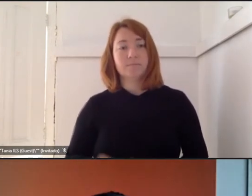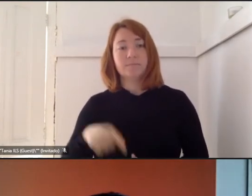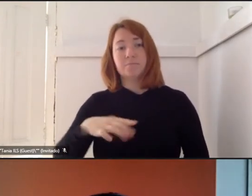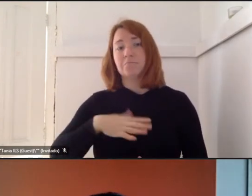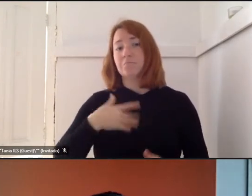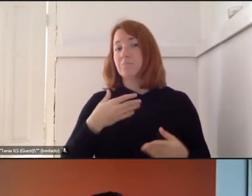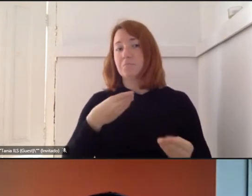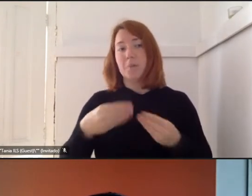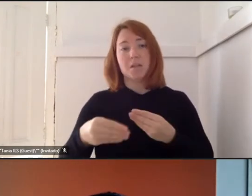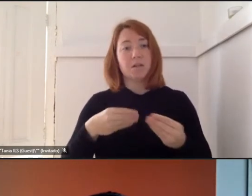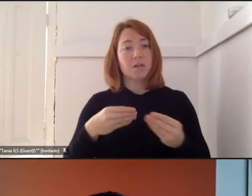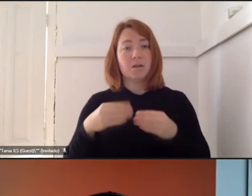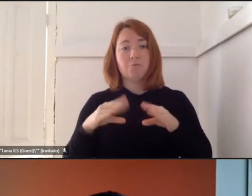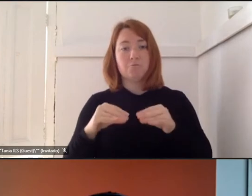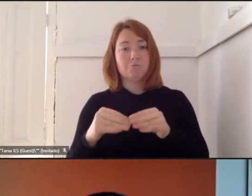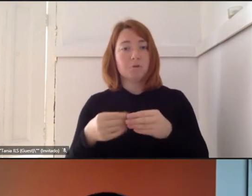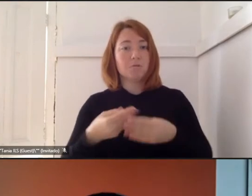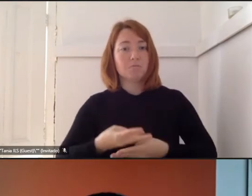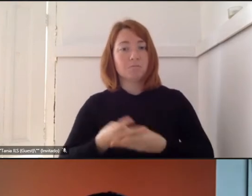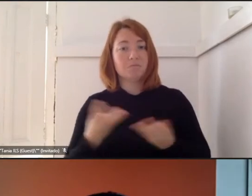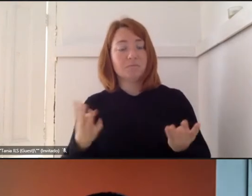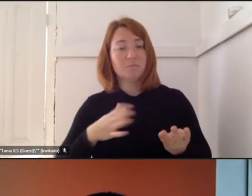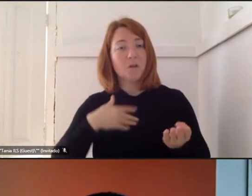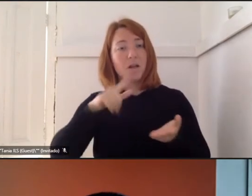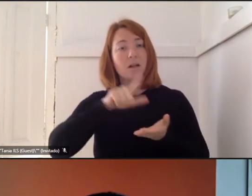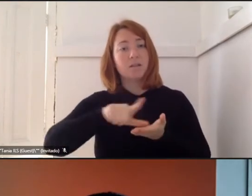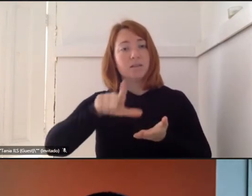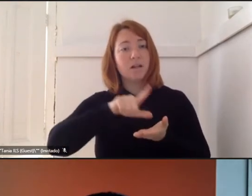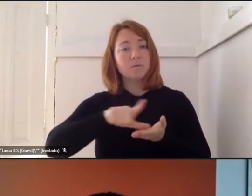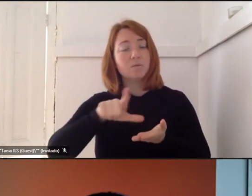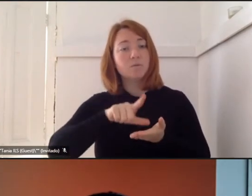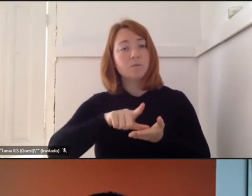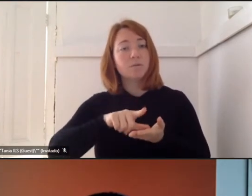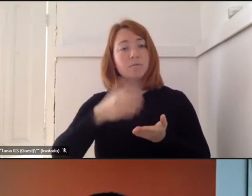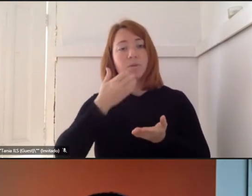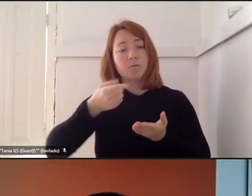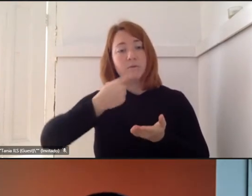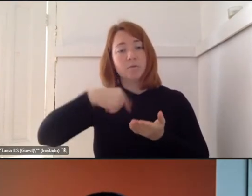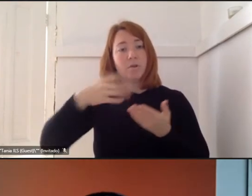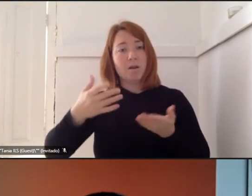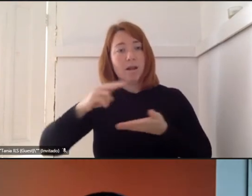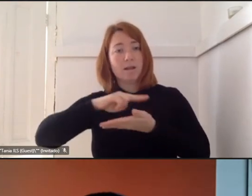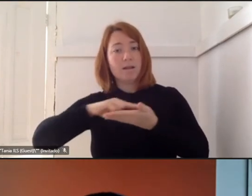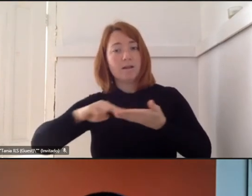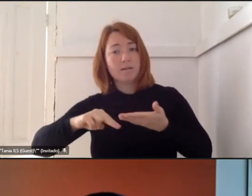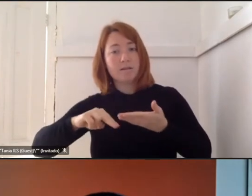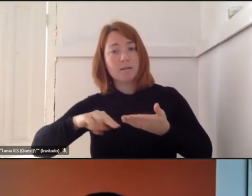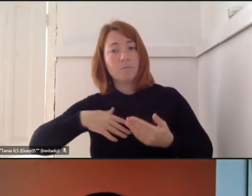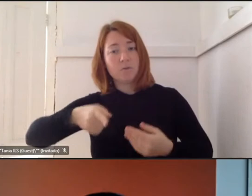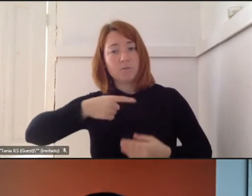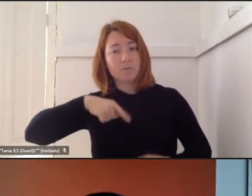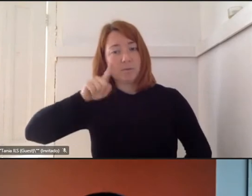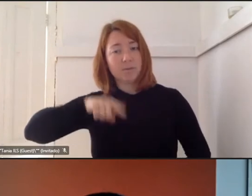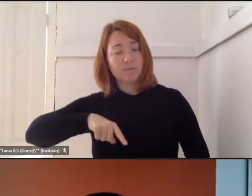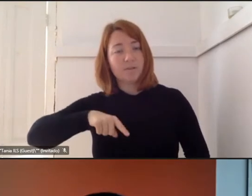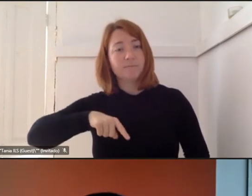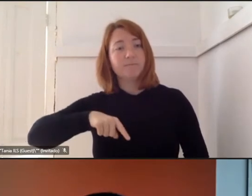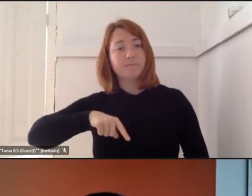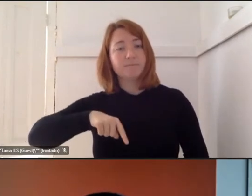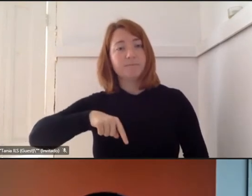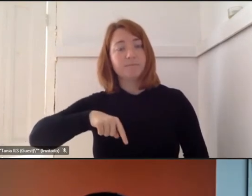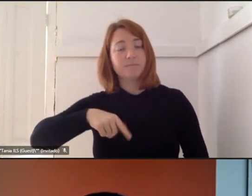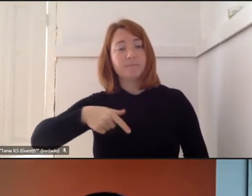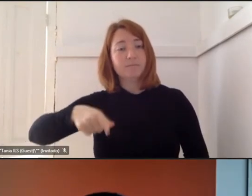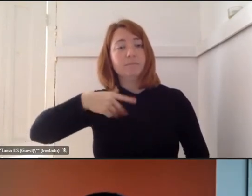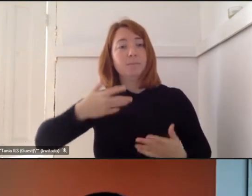materiales, porque hay desde literatura, por ejemplo, nosotros en Galicia ahora, bueno, y vosotros supongo que también, pues tenemos la